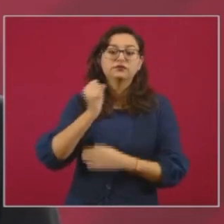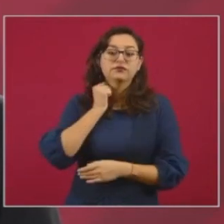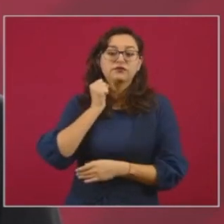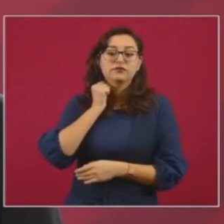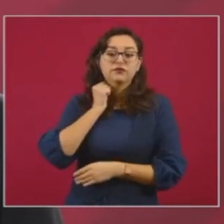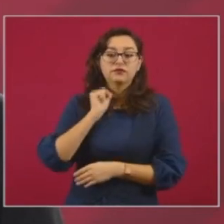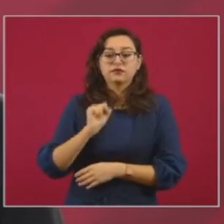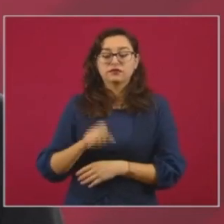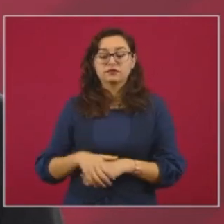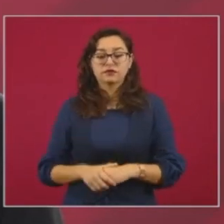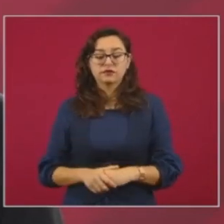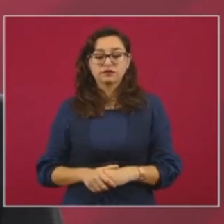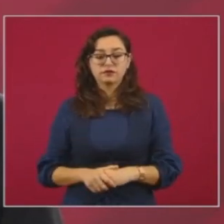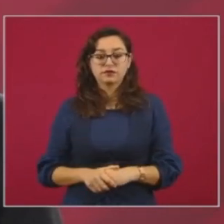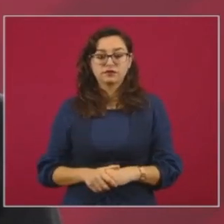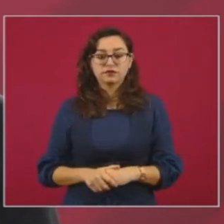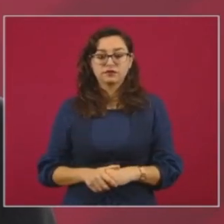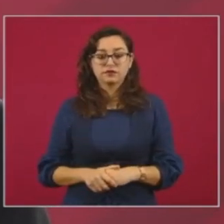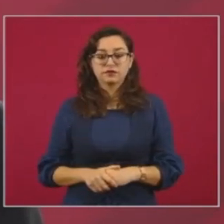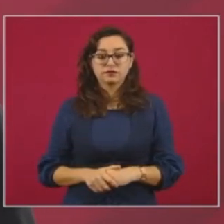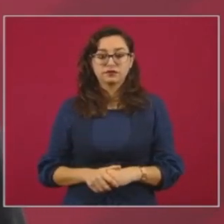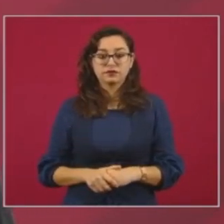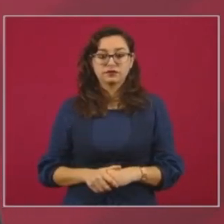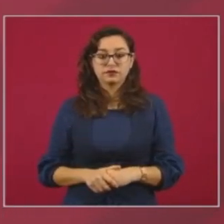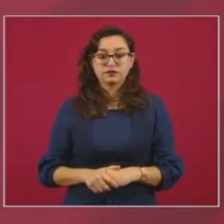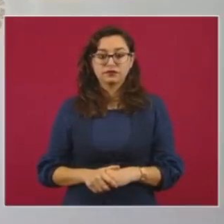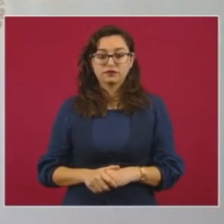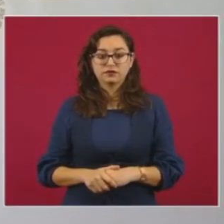República para que sea,